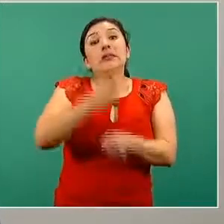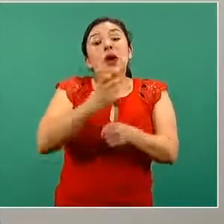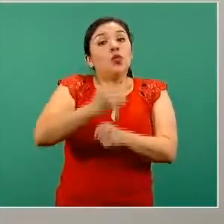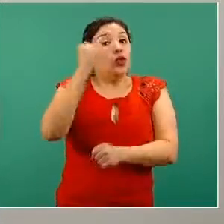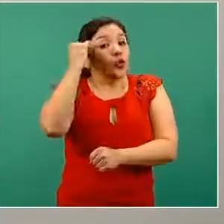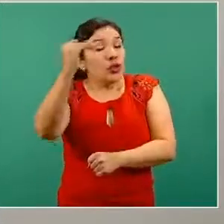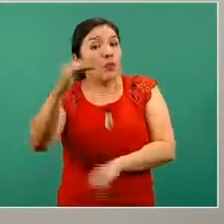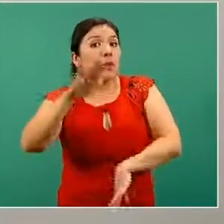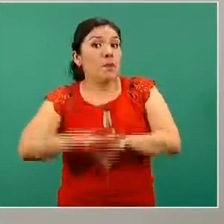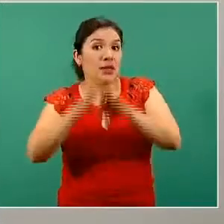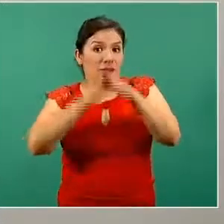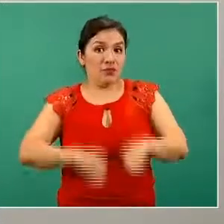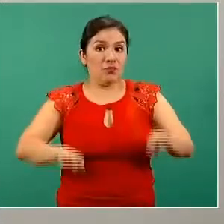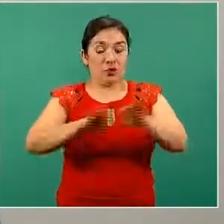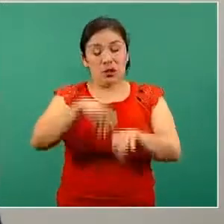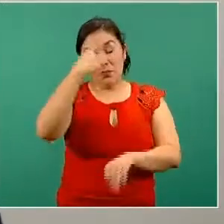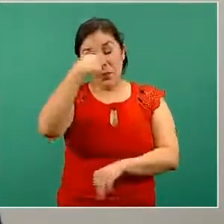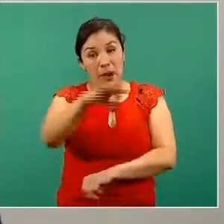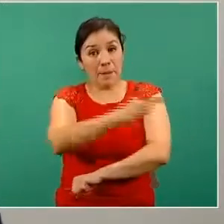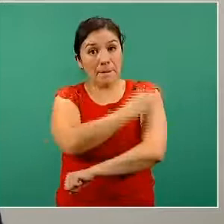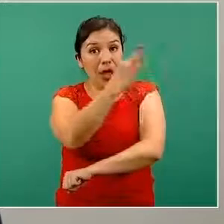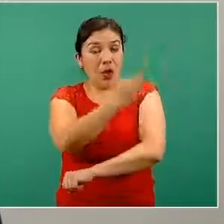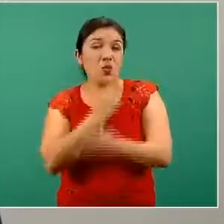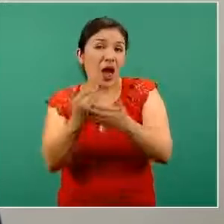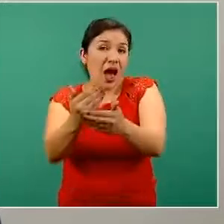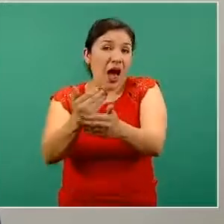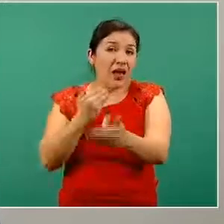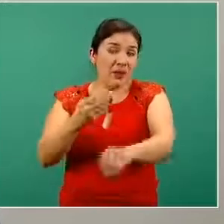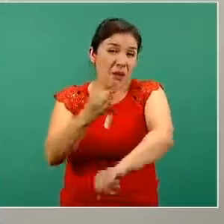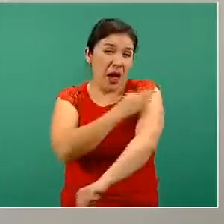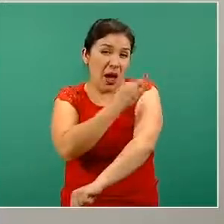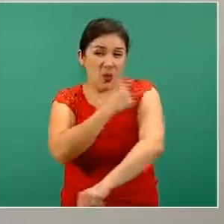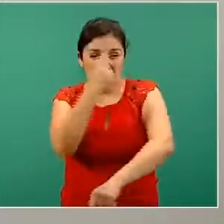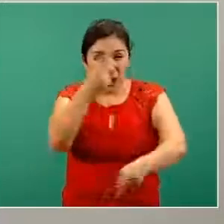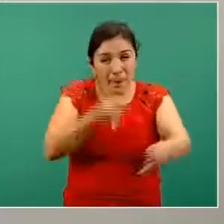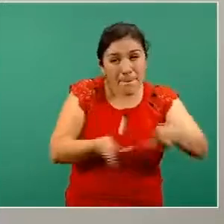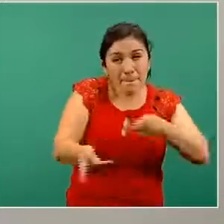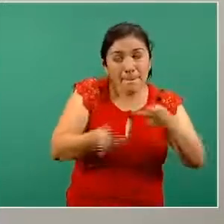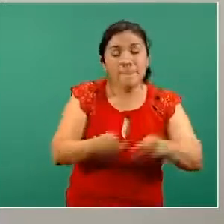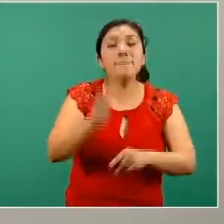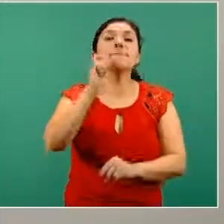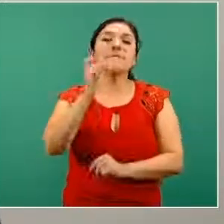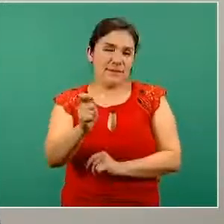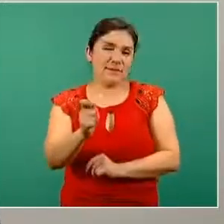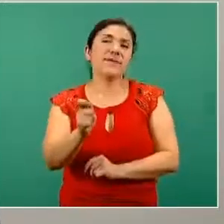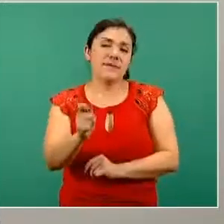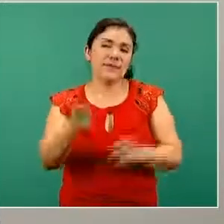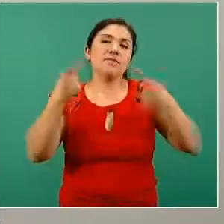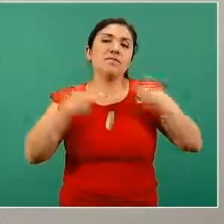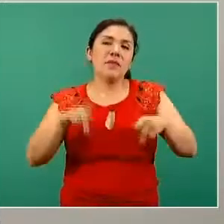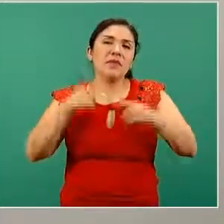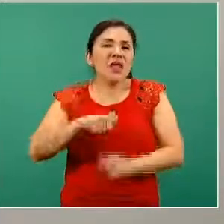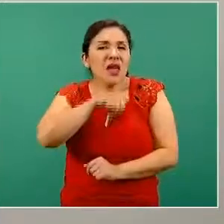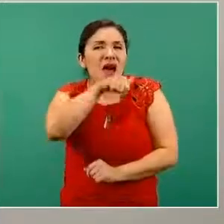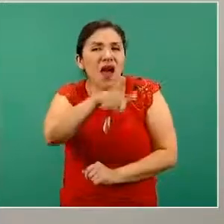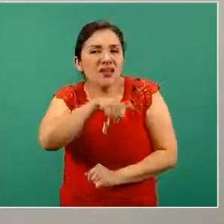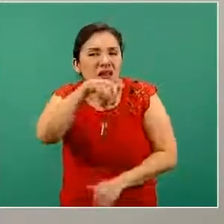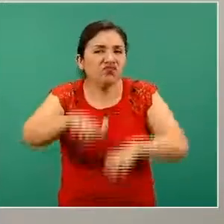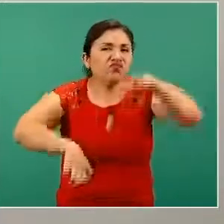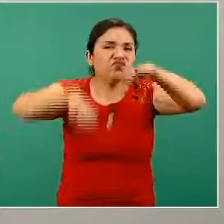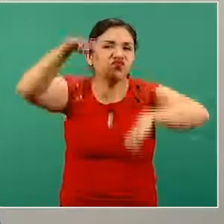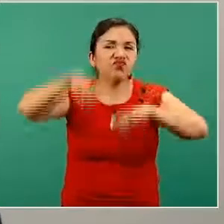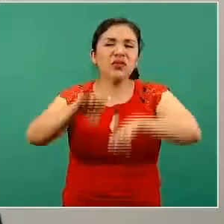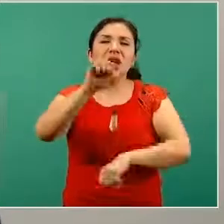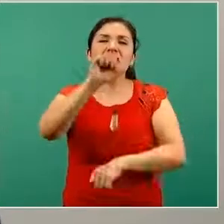etapa y una de las más importantes también de esta Estrategia Nacional de Vacunación, que son precisamente los adultos mayores de